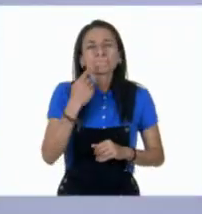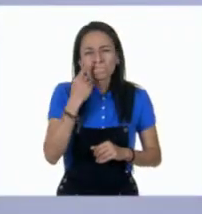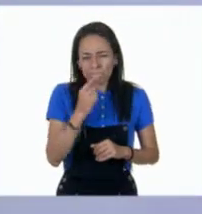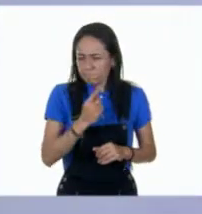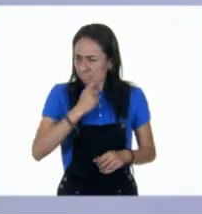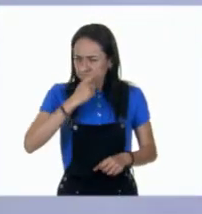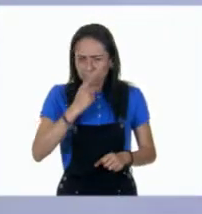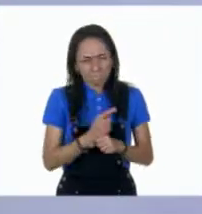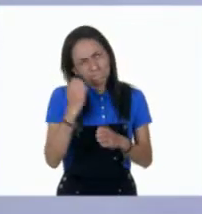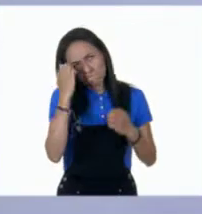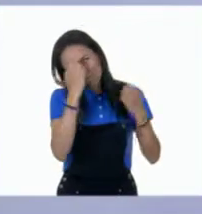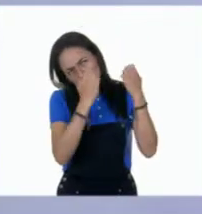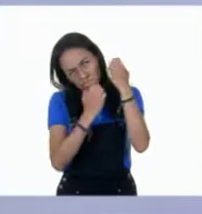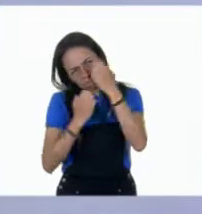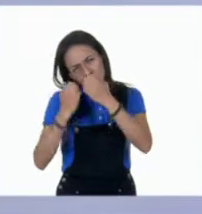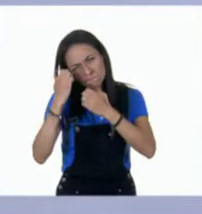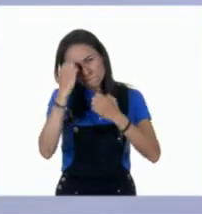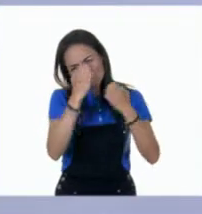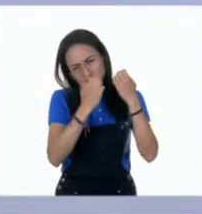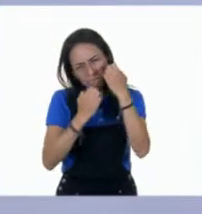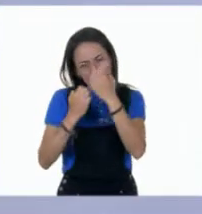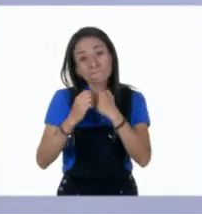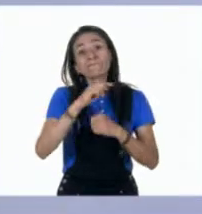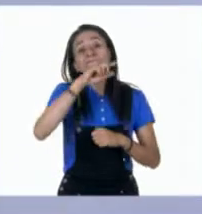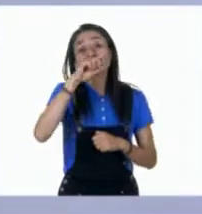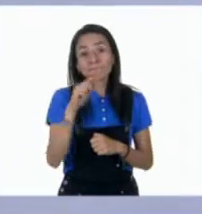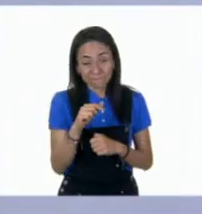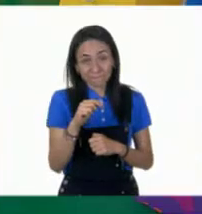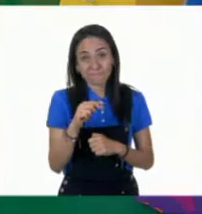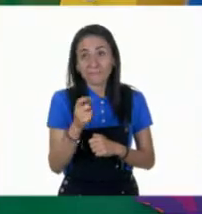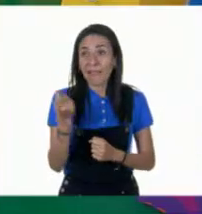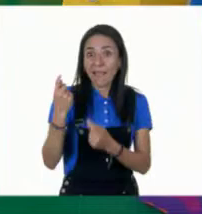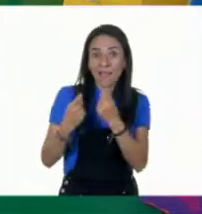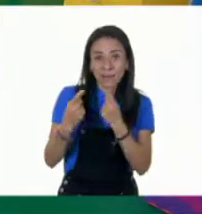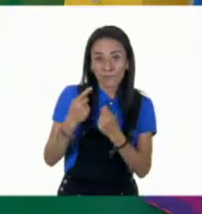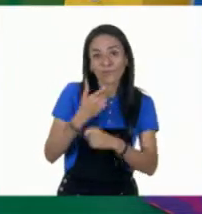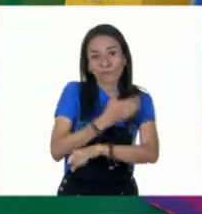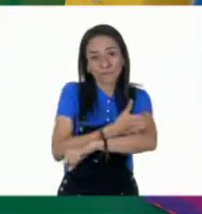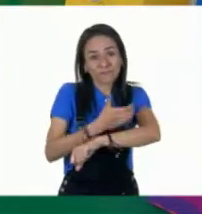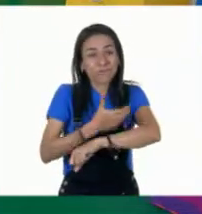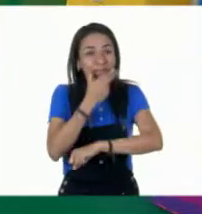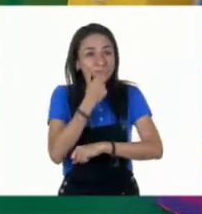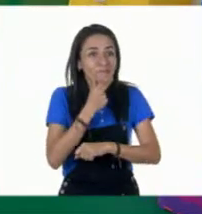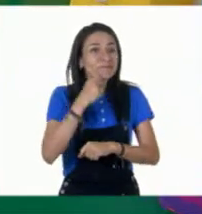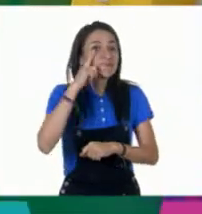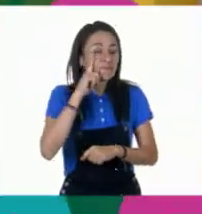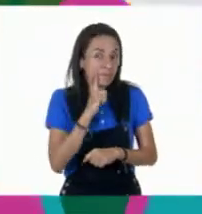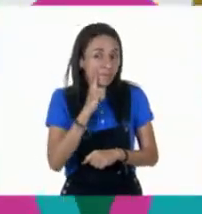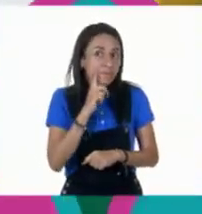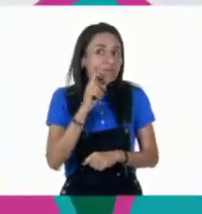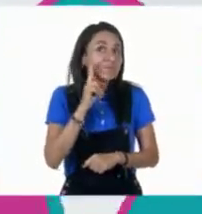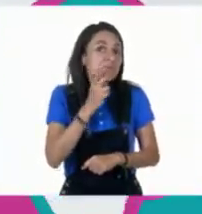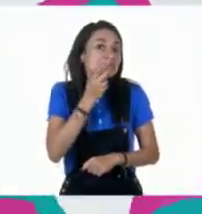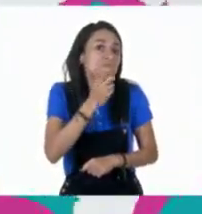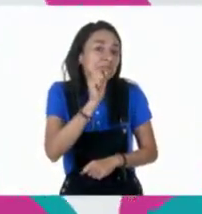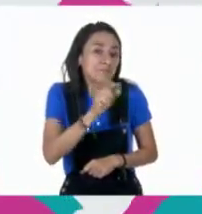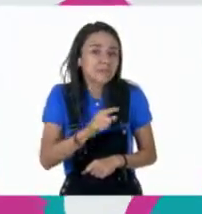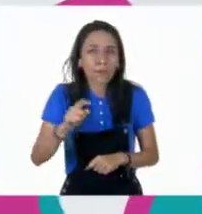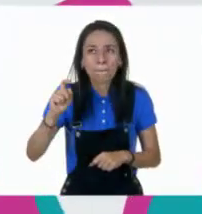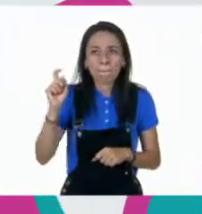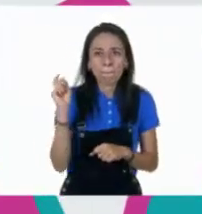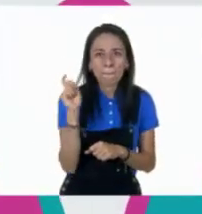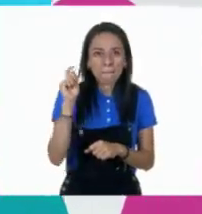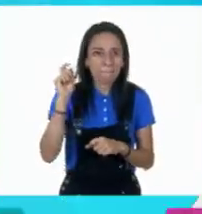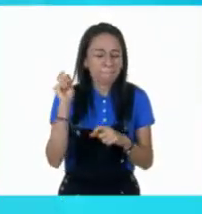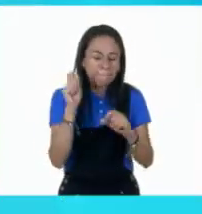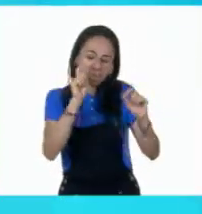y después vamos a ver lo que una de sus compañeras y compañeras opina al respecto? Le voy a dar dos toquecitos para que aparezca en pantalla. Uno,